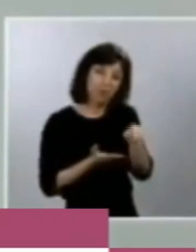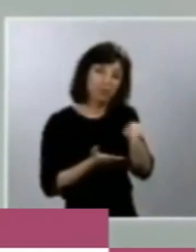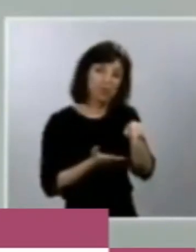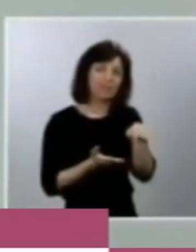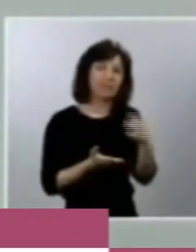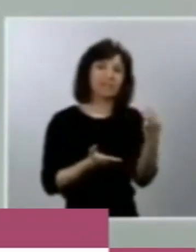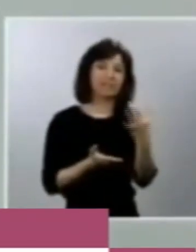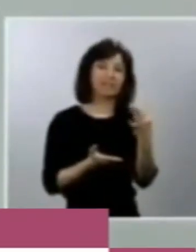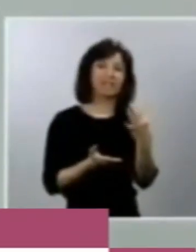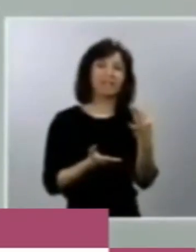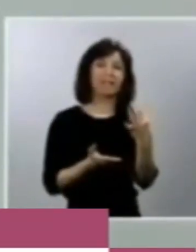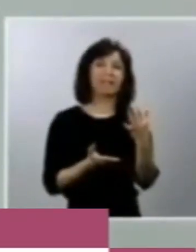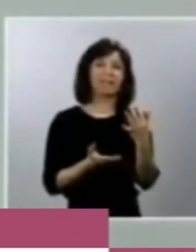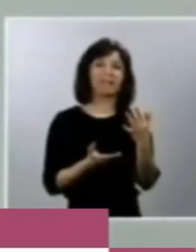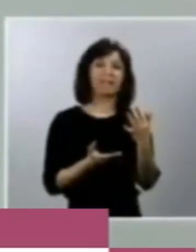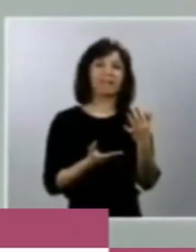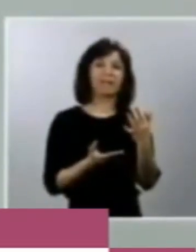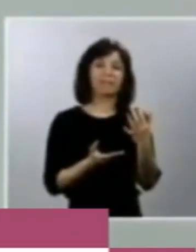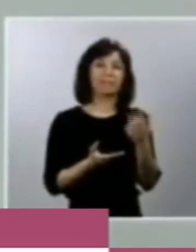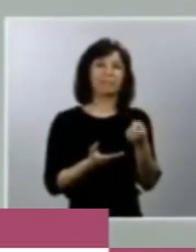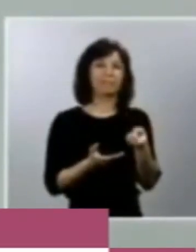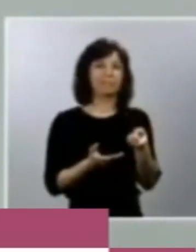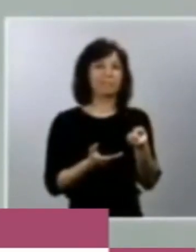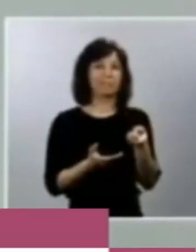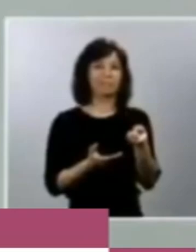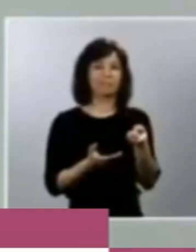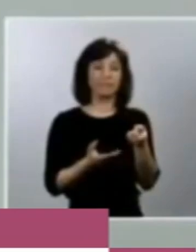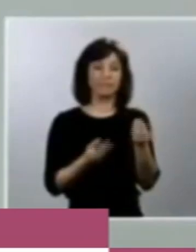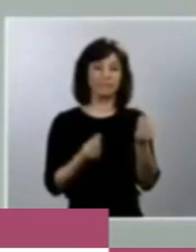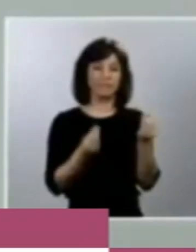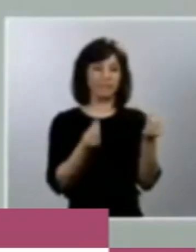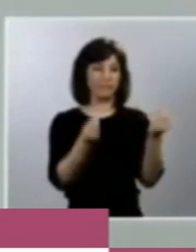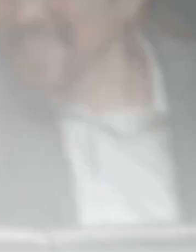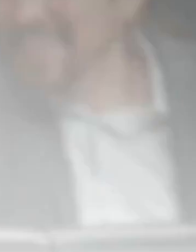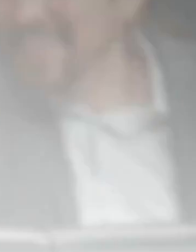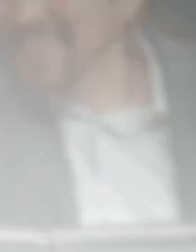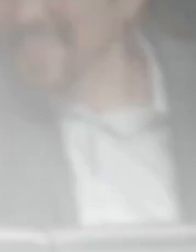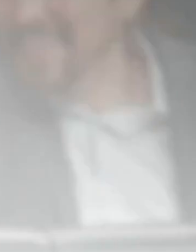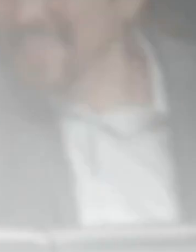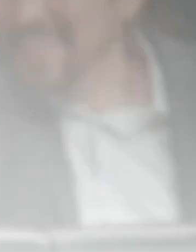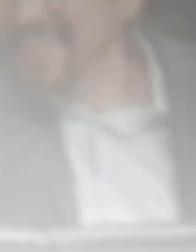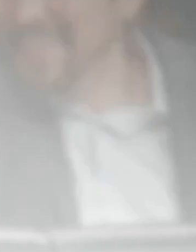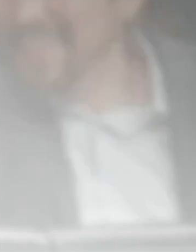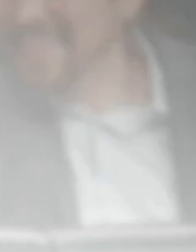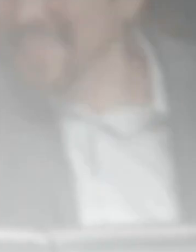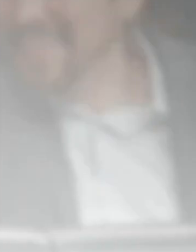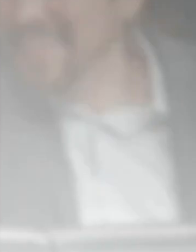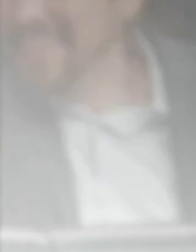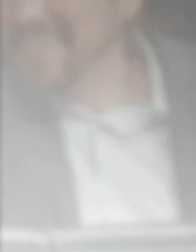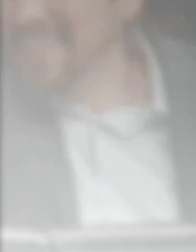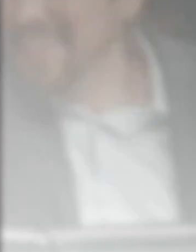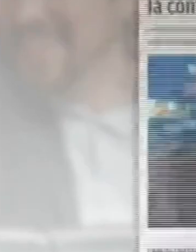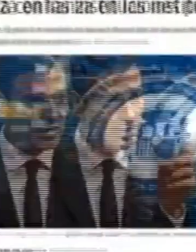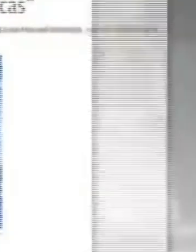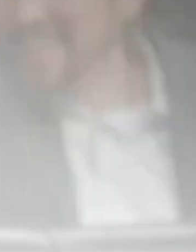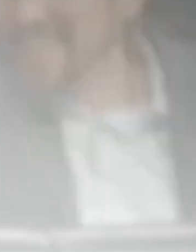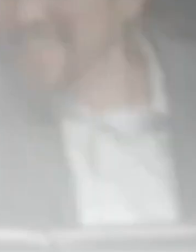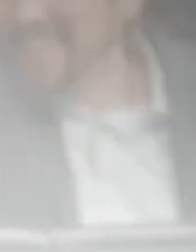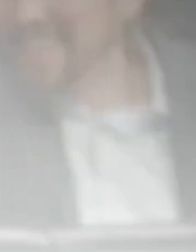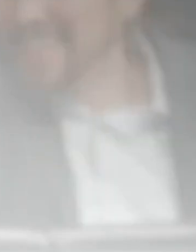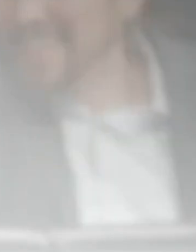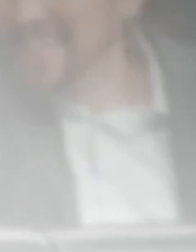minimizar ese clima contrario a la gestión de crisis por parte del gobierno